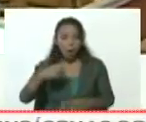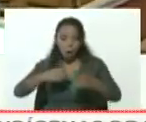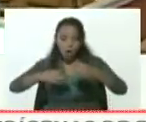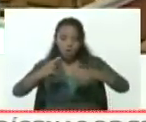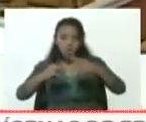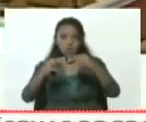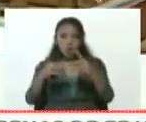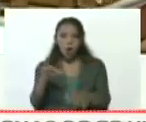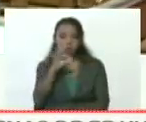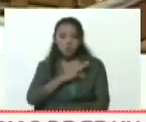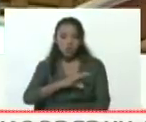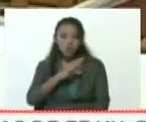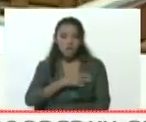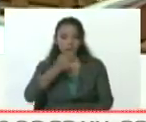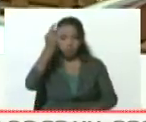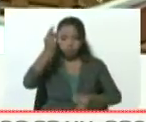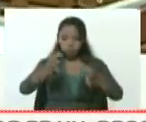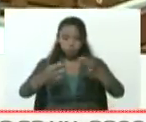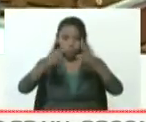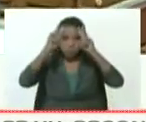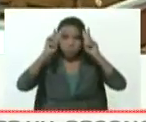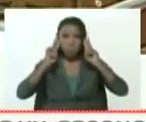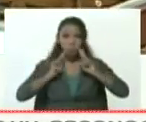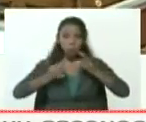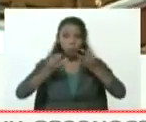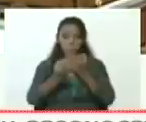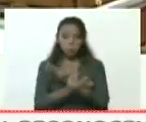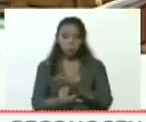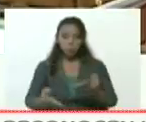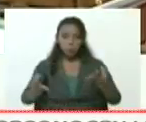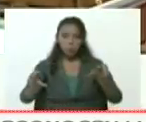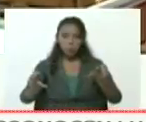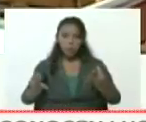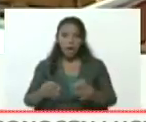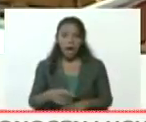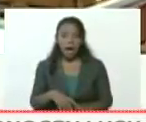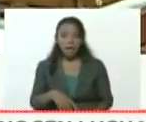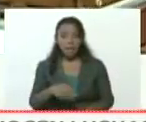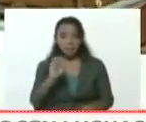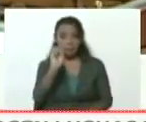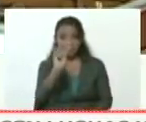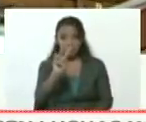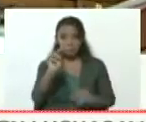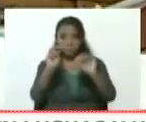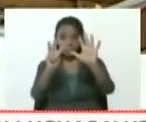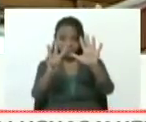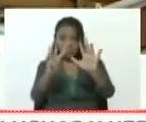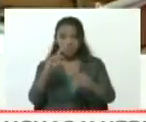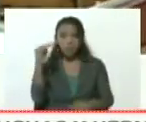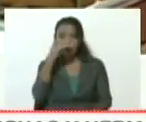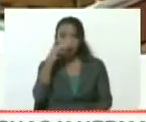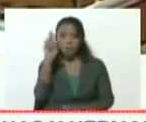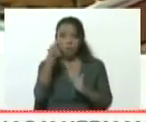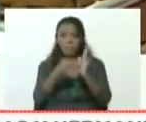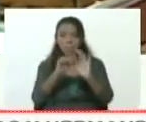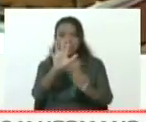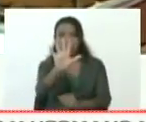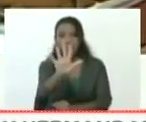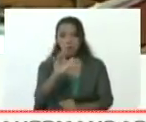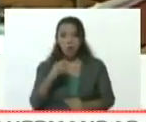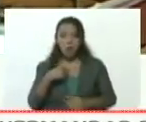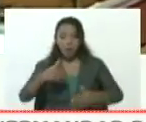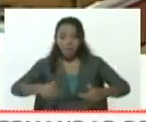sociedad justa e igualitaria, considerando que el 28 de octubre de 2005, gracias a los esfuerzos del